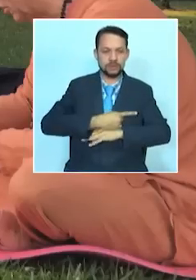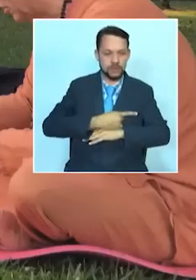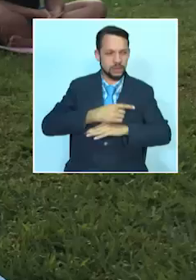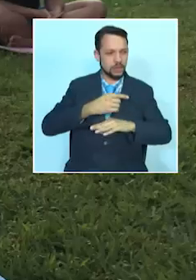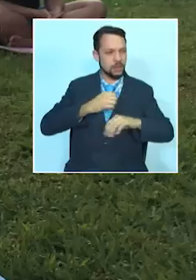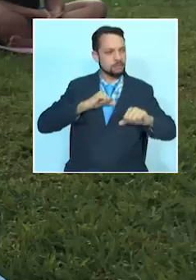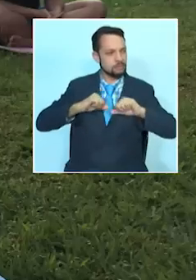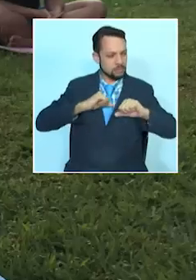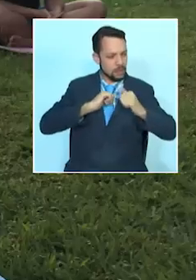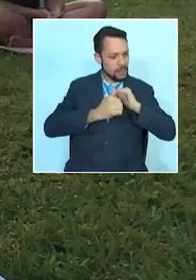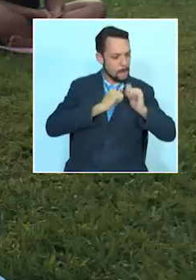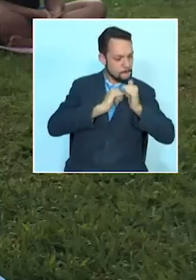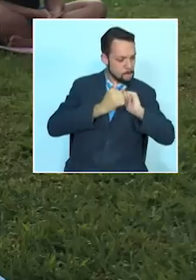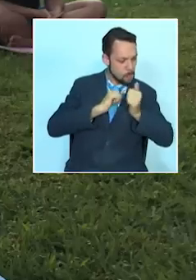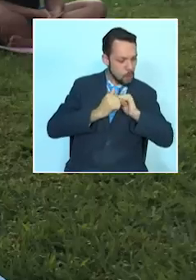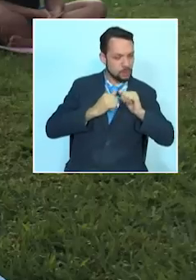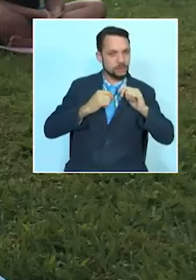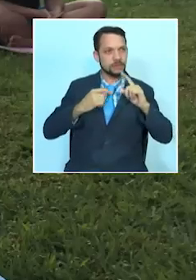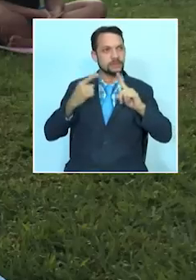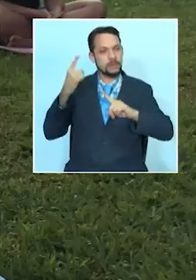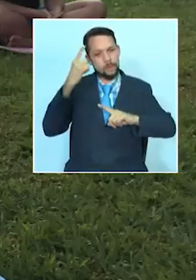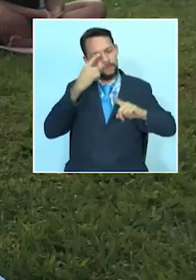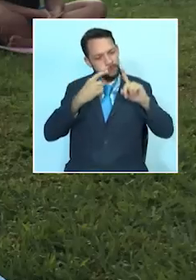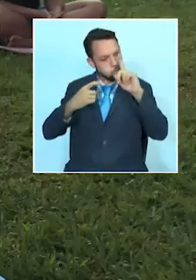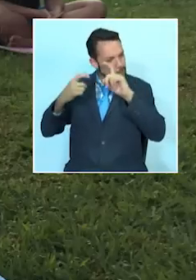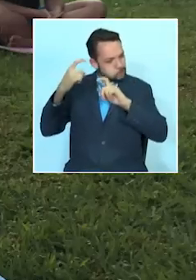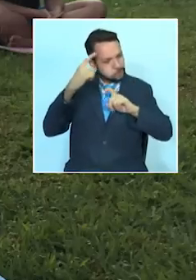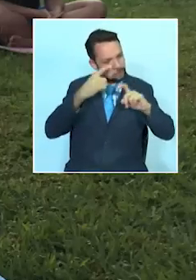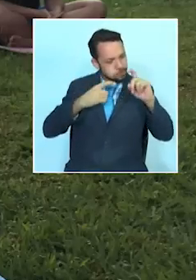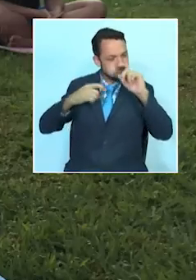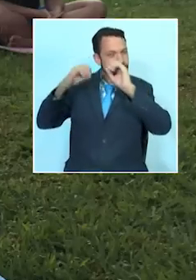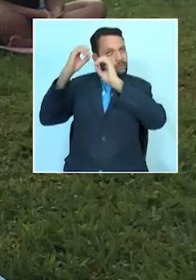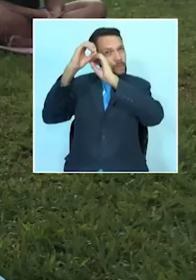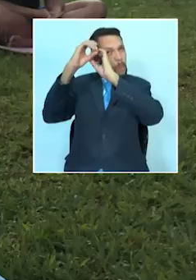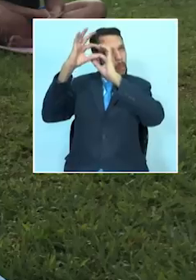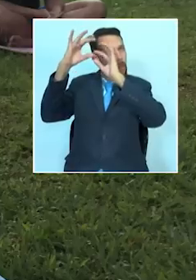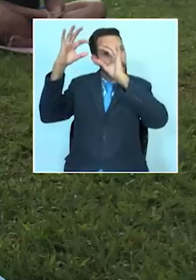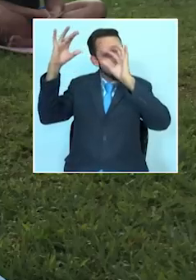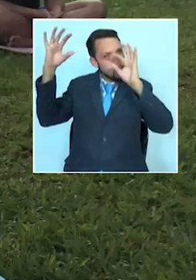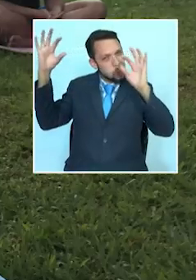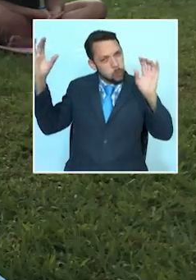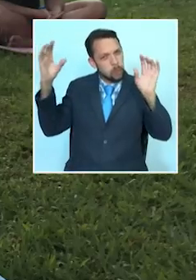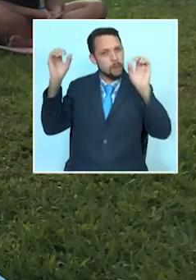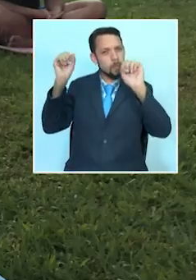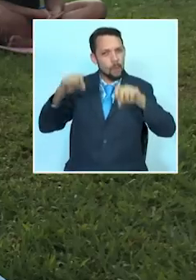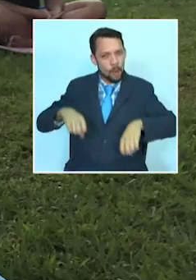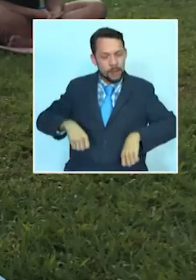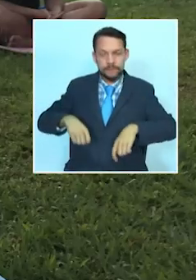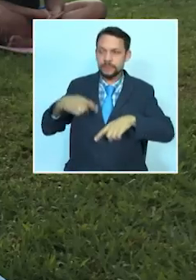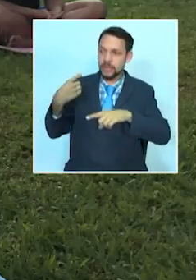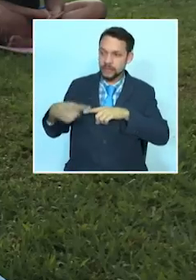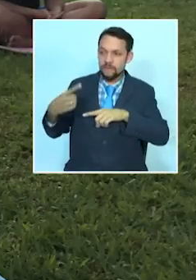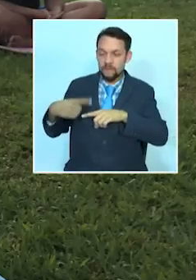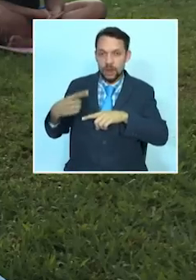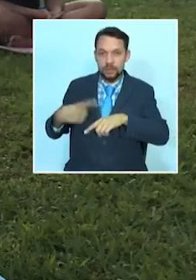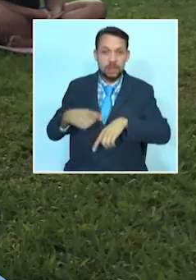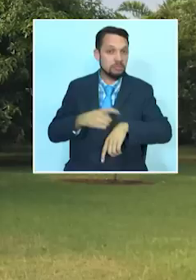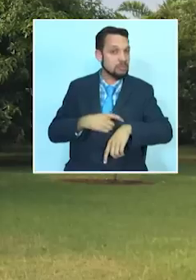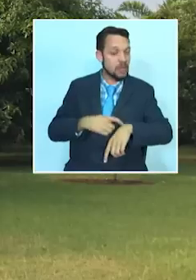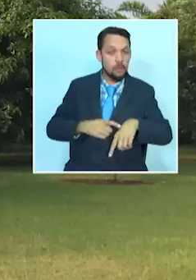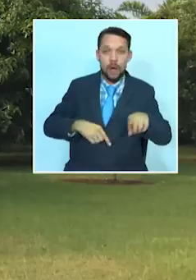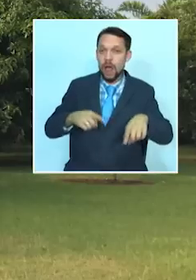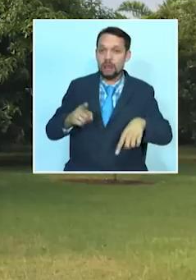ejercicios para el alma eh pocas veces realmente uno tiene la oportunidad de hacer esto y aquí con